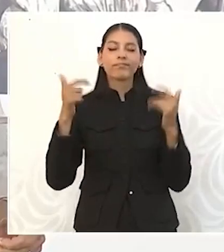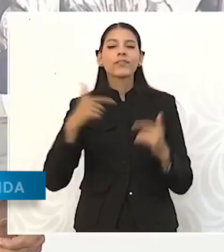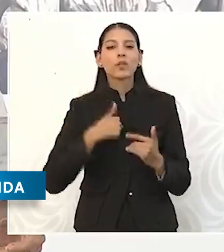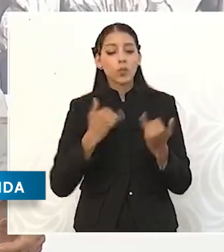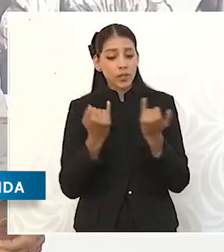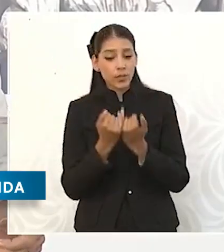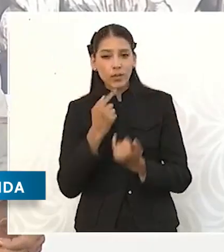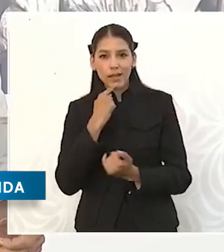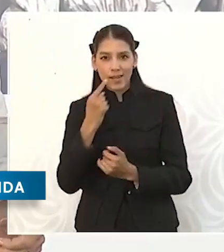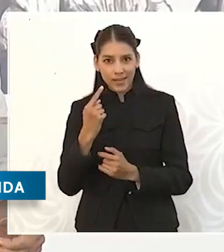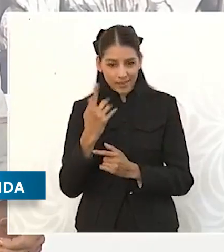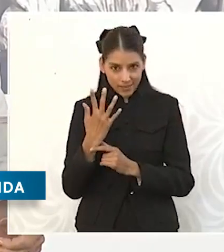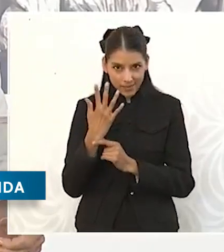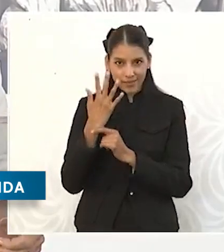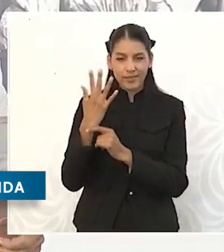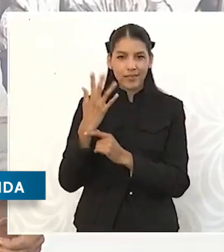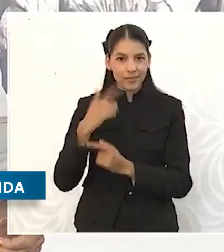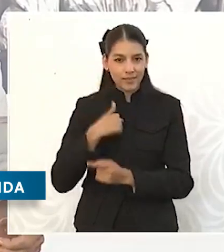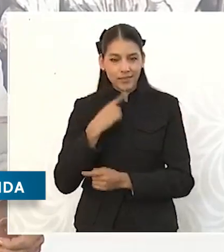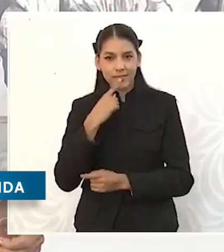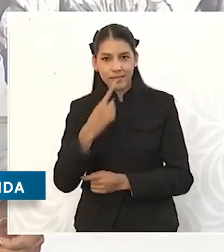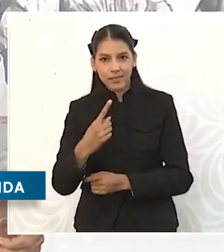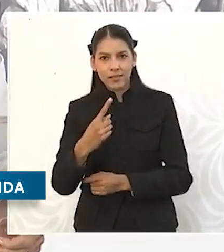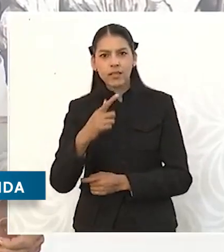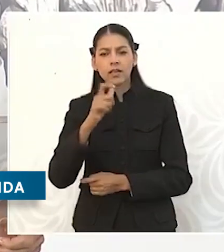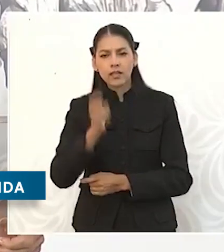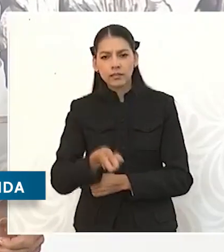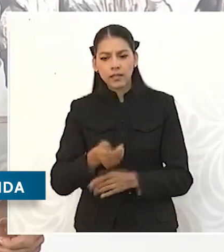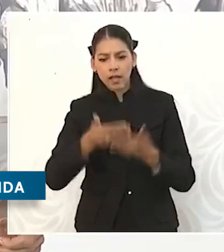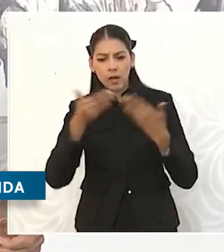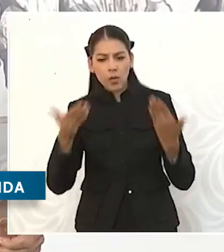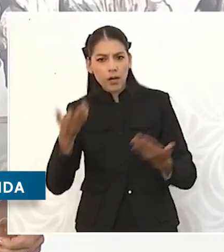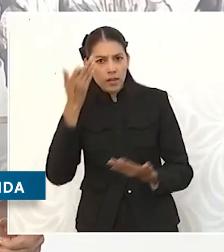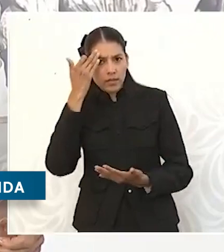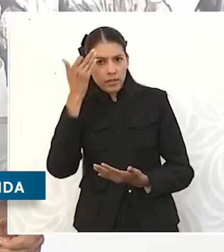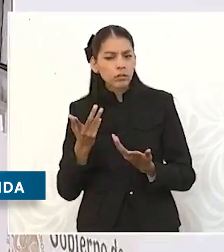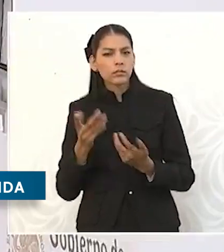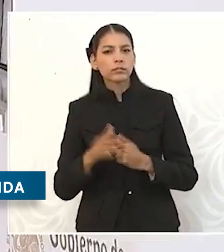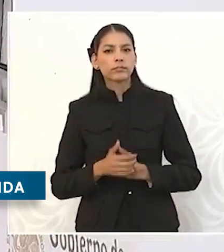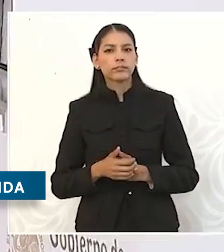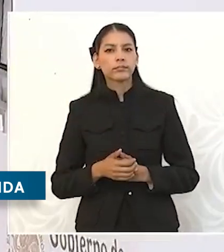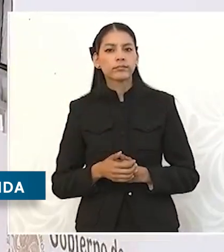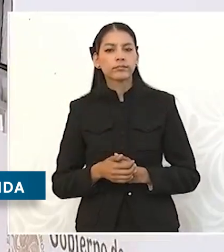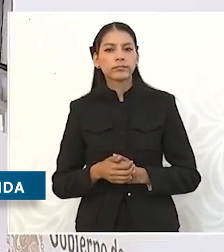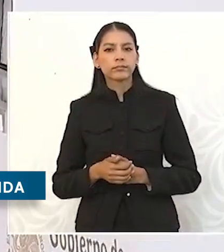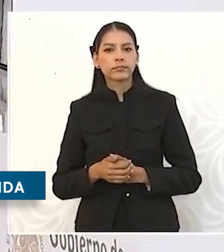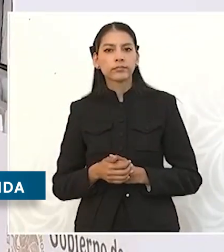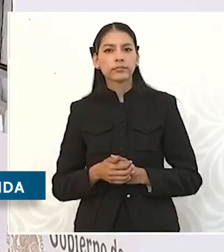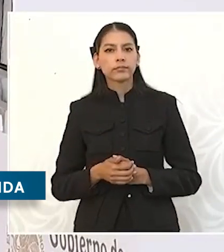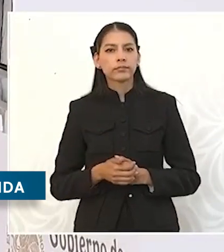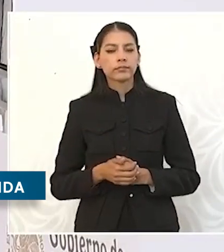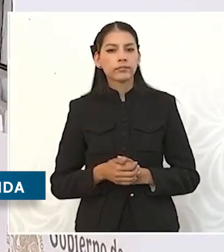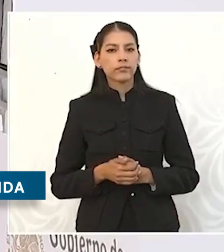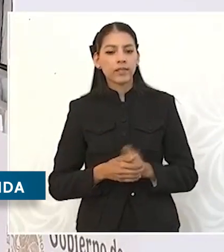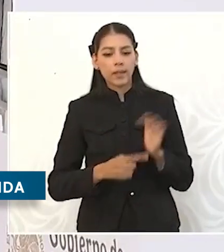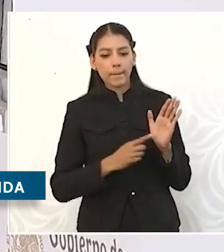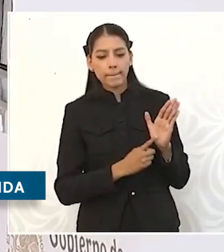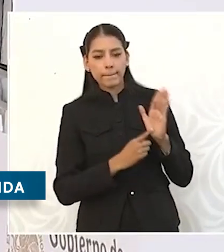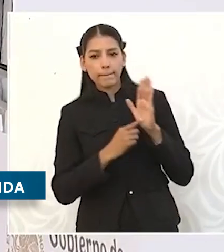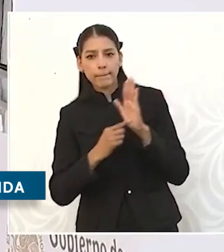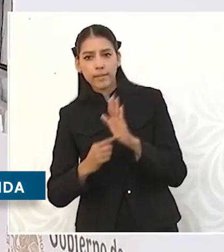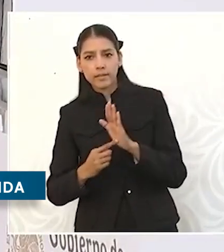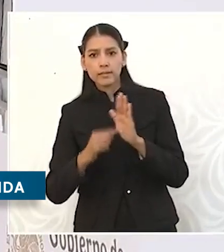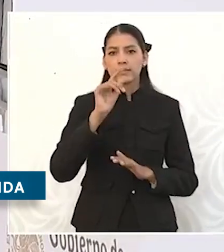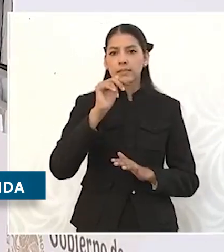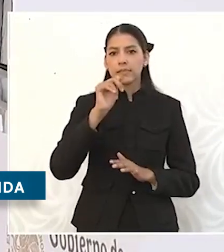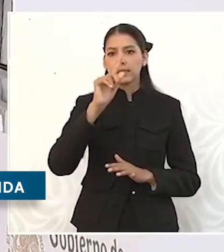la presidenta Claudia shb anunció una nueva campaña permanente enfocada en garantizar una vida libre de violencia para mujeres niñas y jóvenes